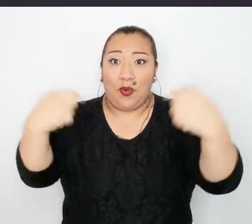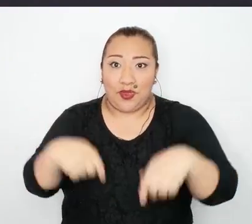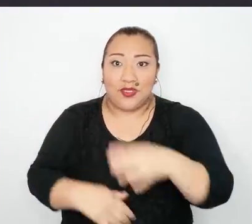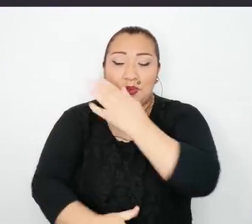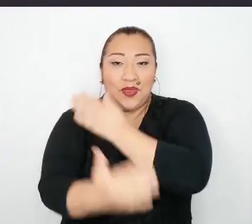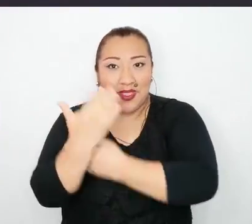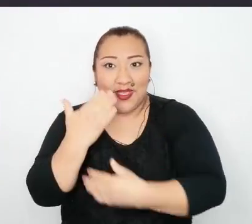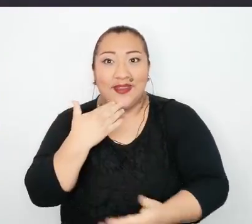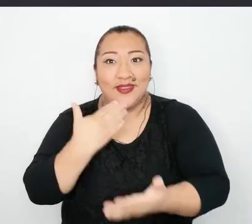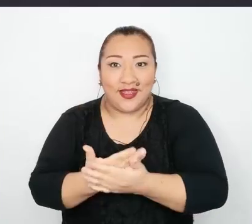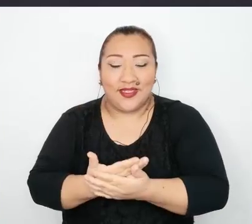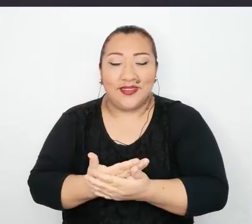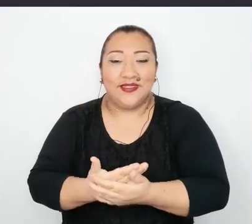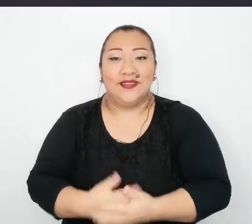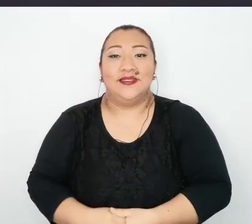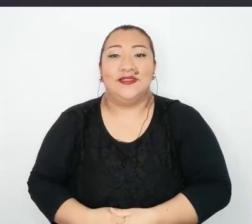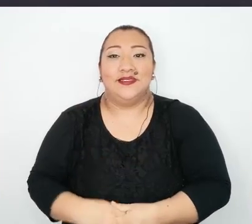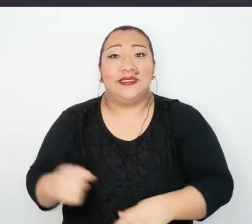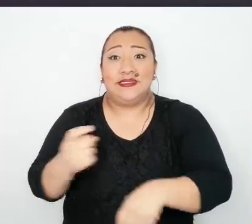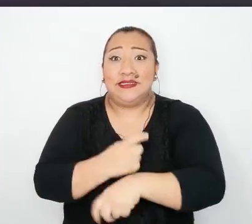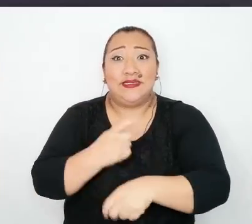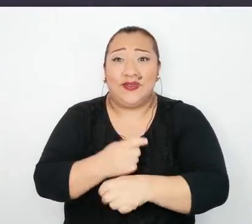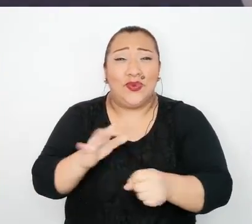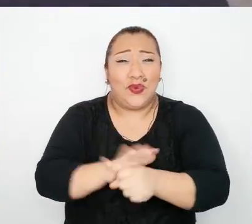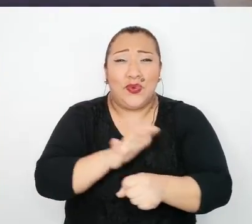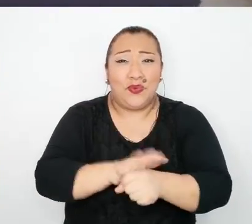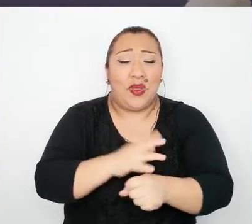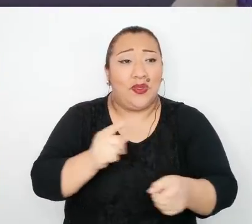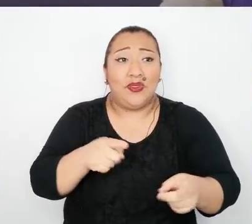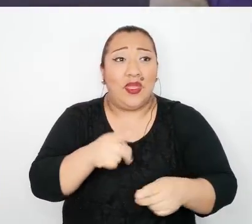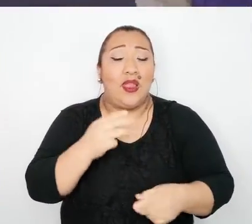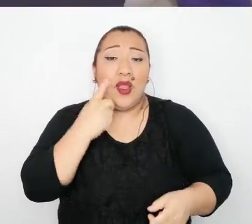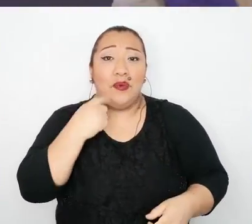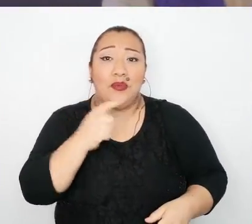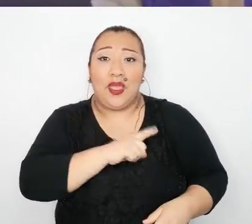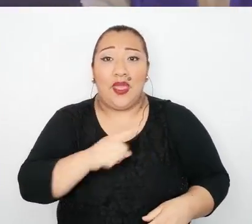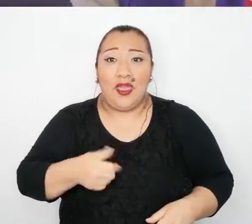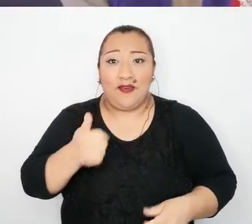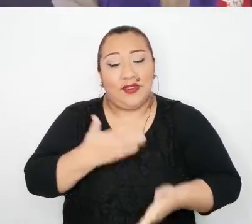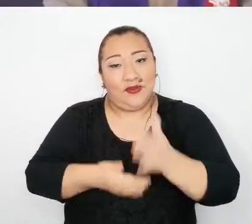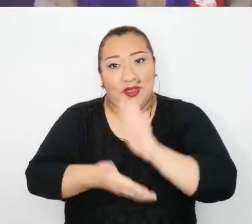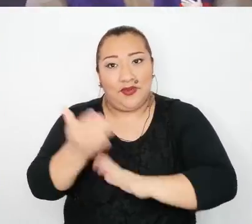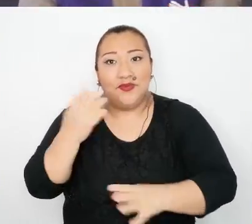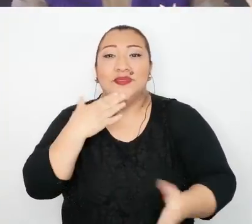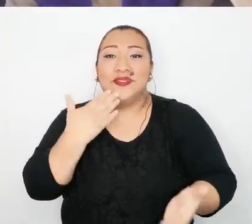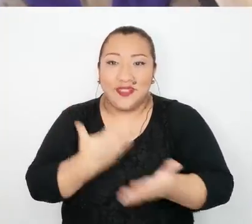ustedes por venir esta mañana. Estamos corriendo con una actividad pública que tiene el defensor.